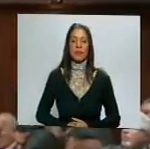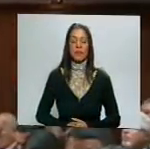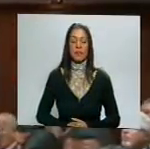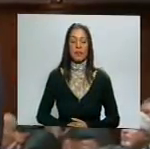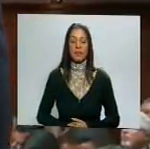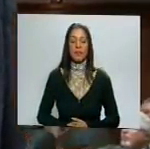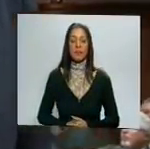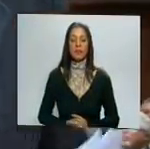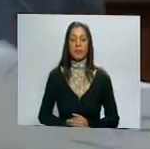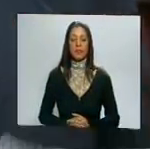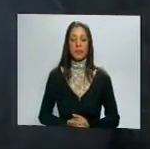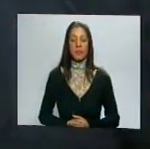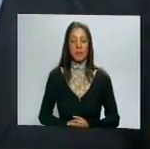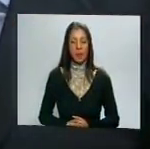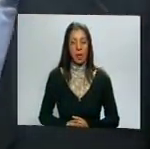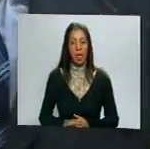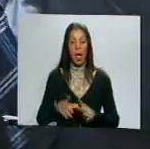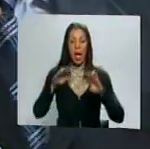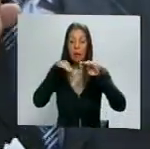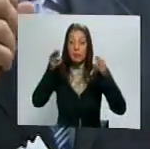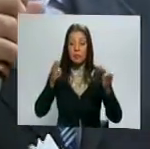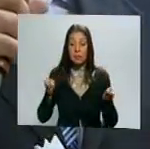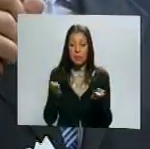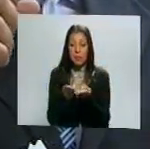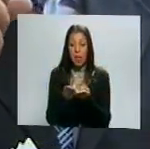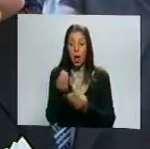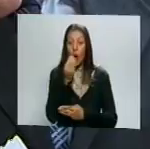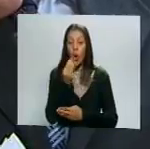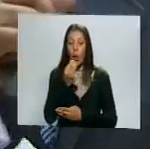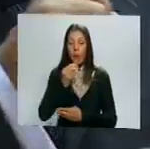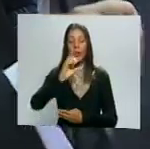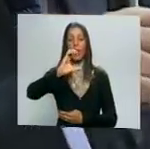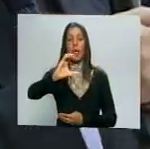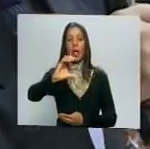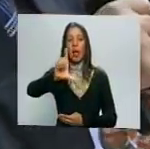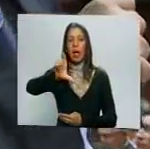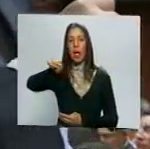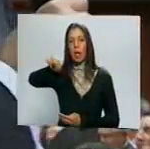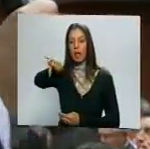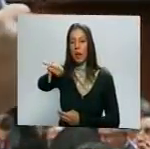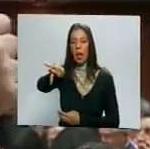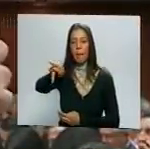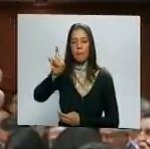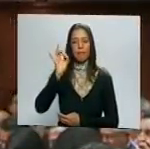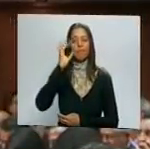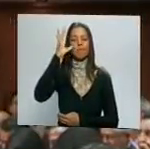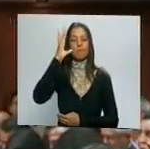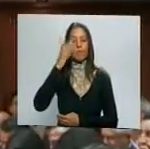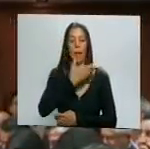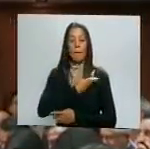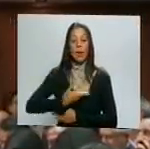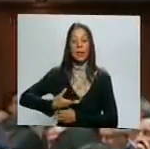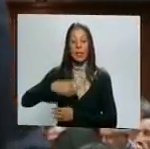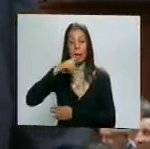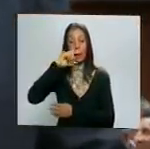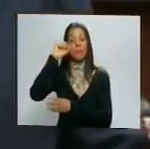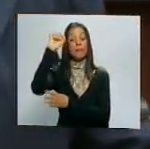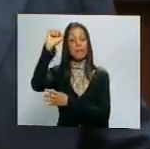esta ley, o los CLAP más bien, es una creación, obviamente, del presidente Nicolás